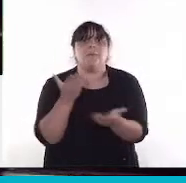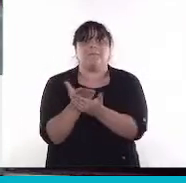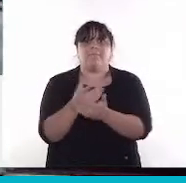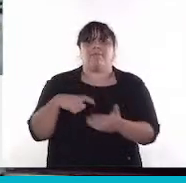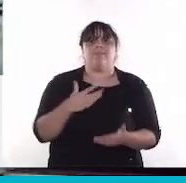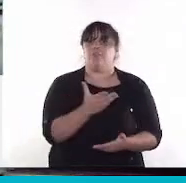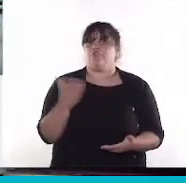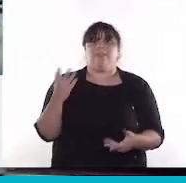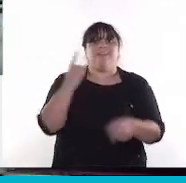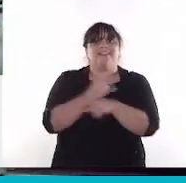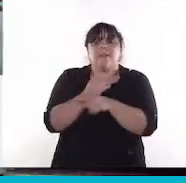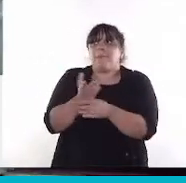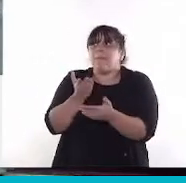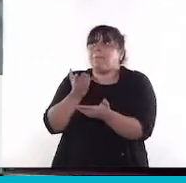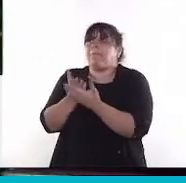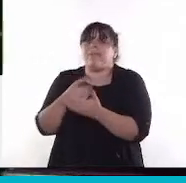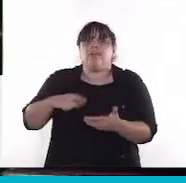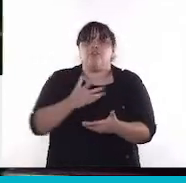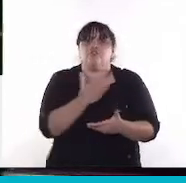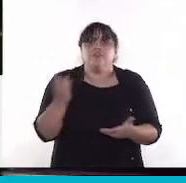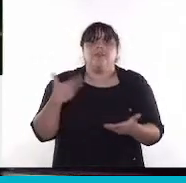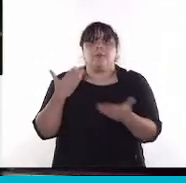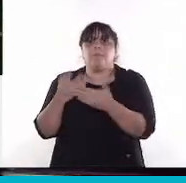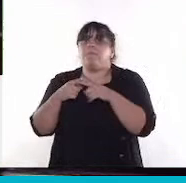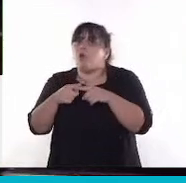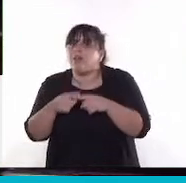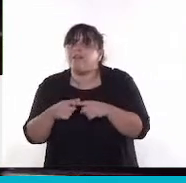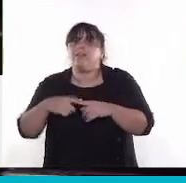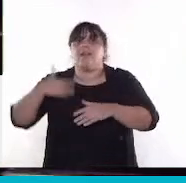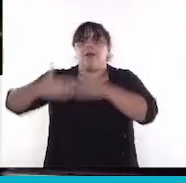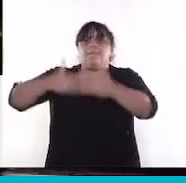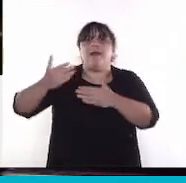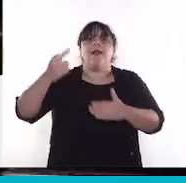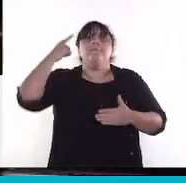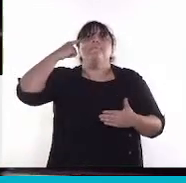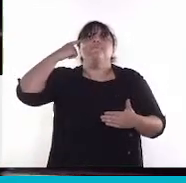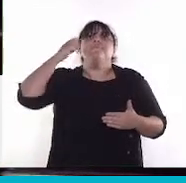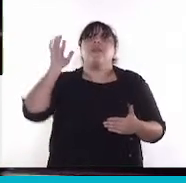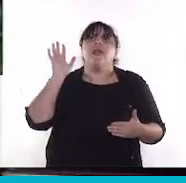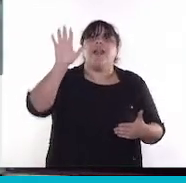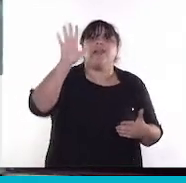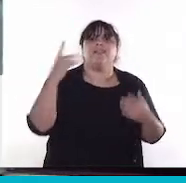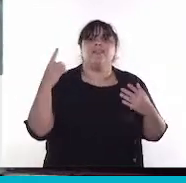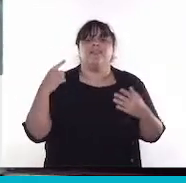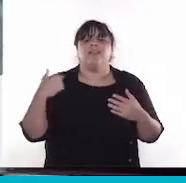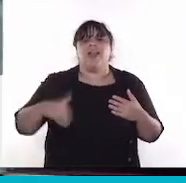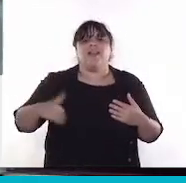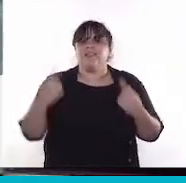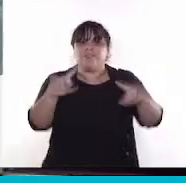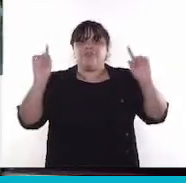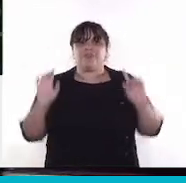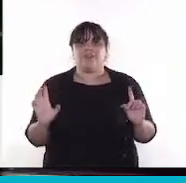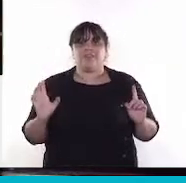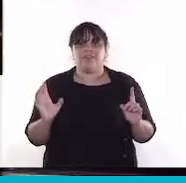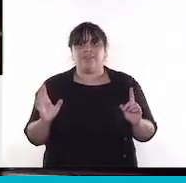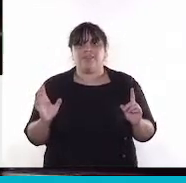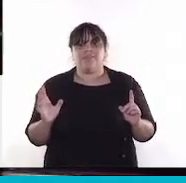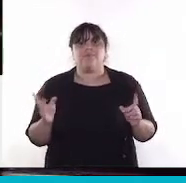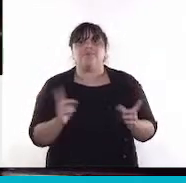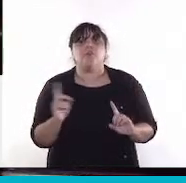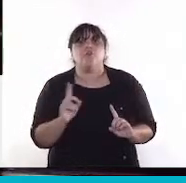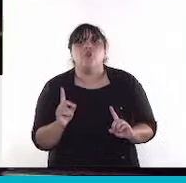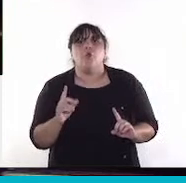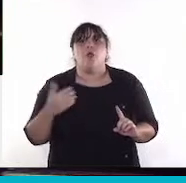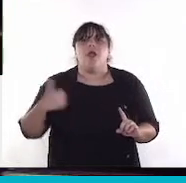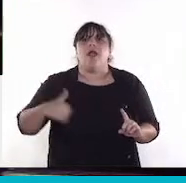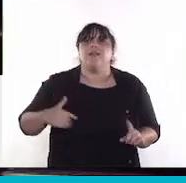le está demandando políticas que nos lleven a una Argentina distinta, a una Argentina en donde, como